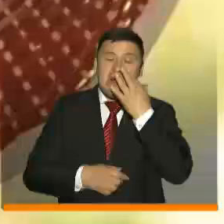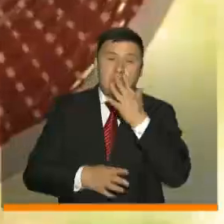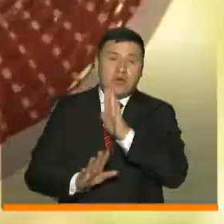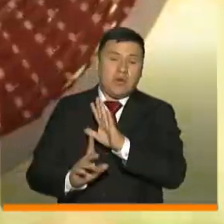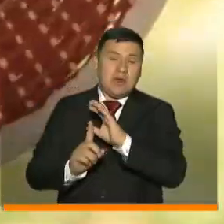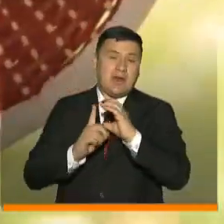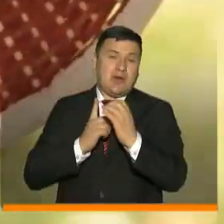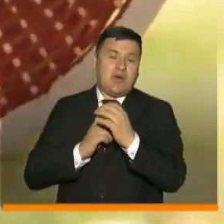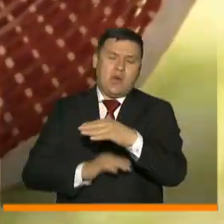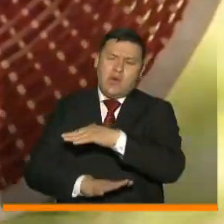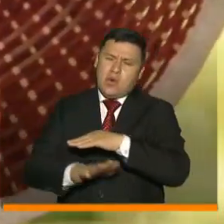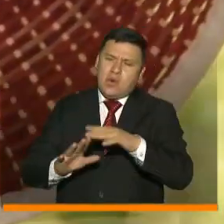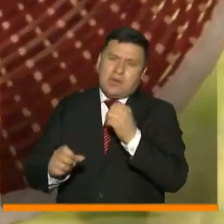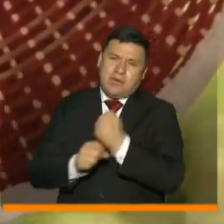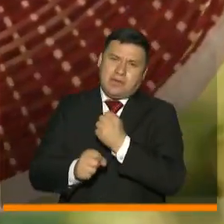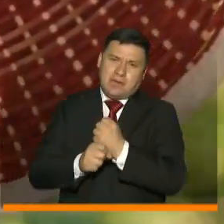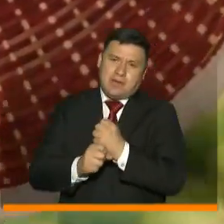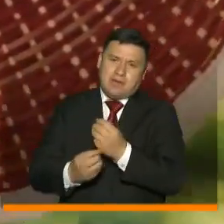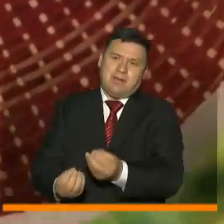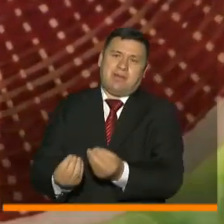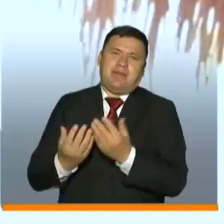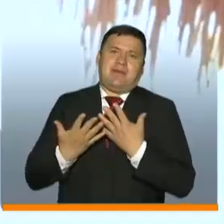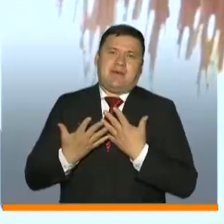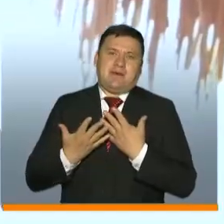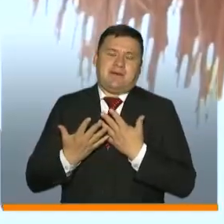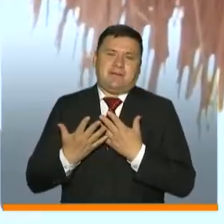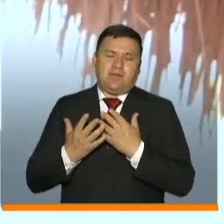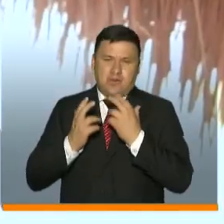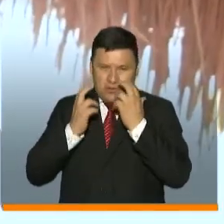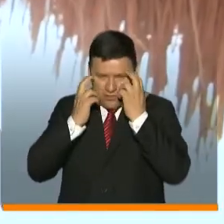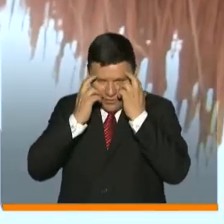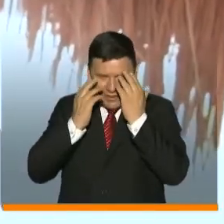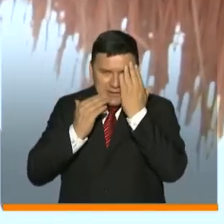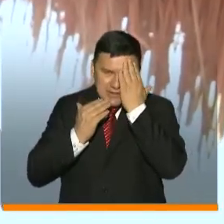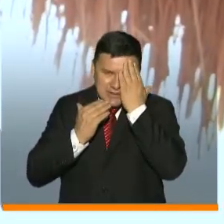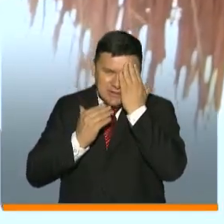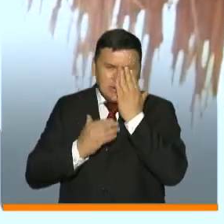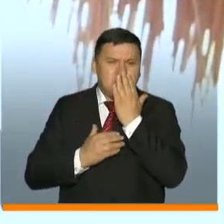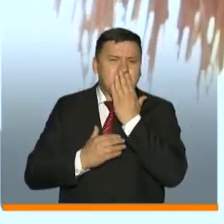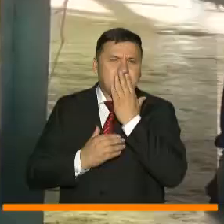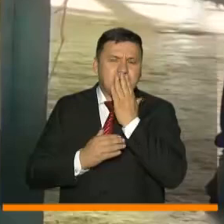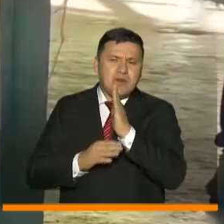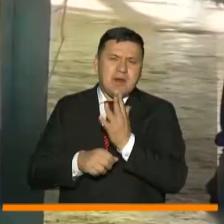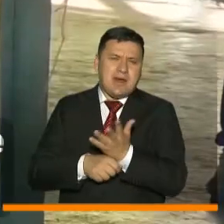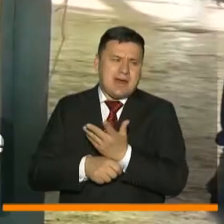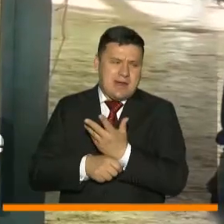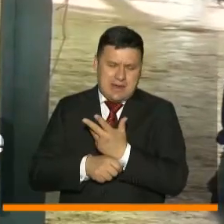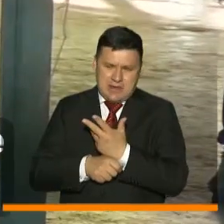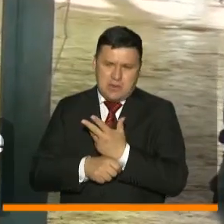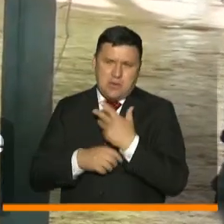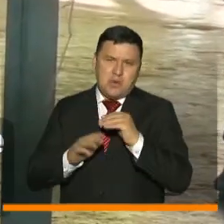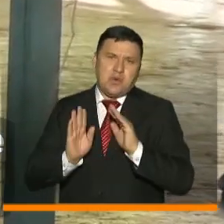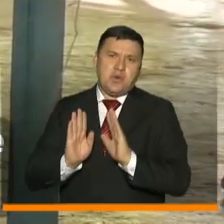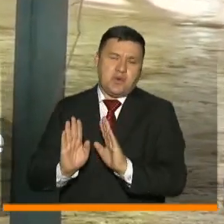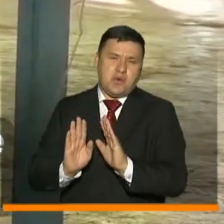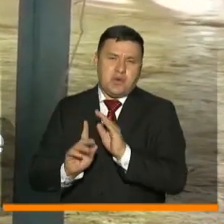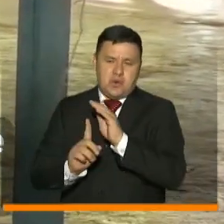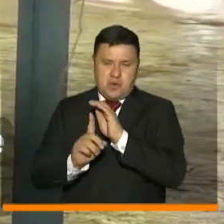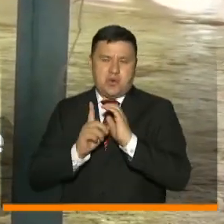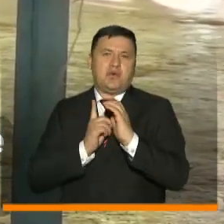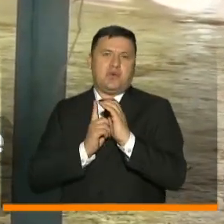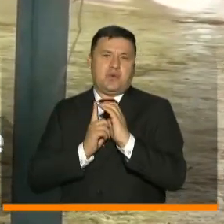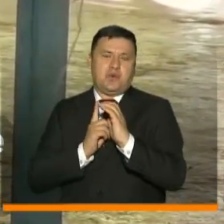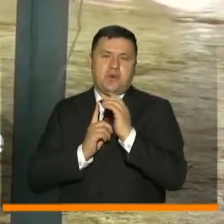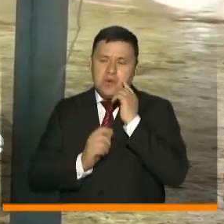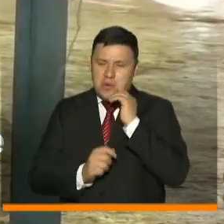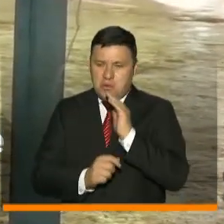cultural trabajando por transmitir y transferir todos esos saberes artesanales y culturales de